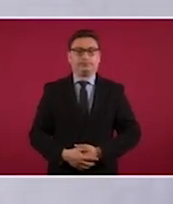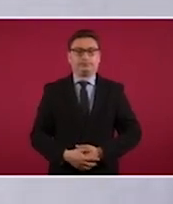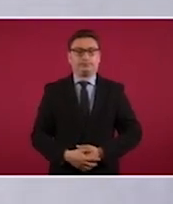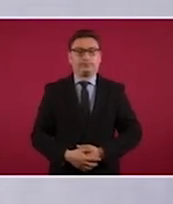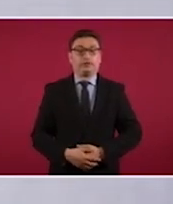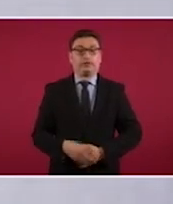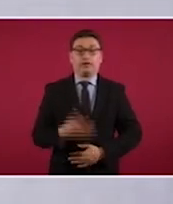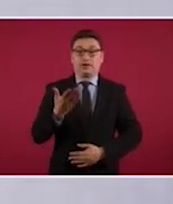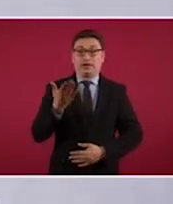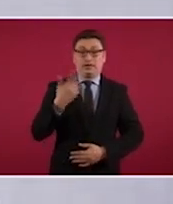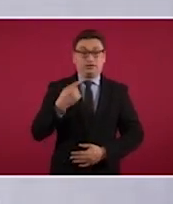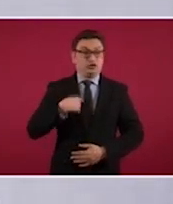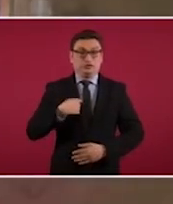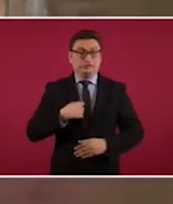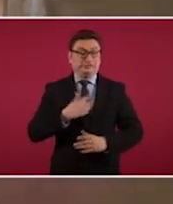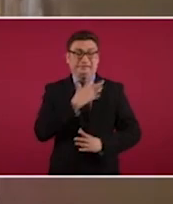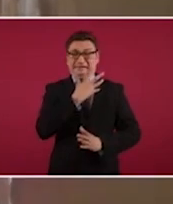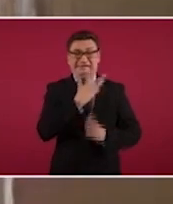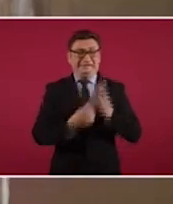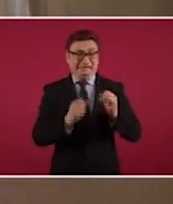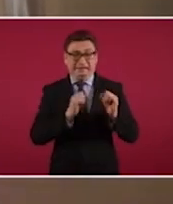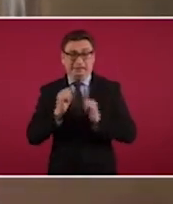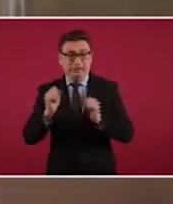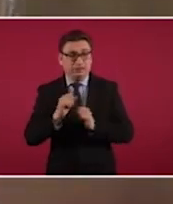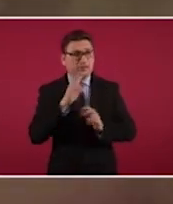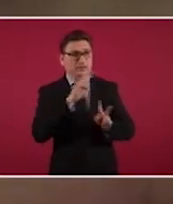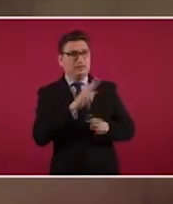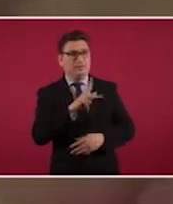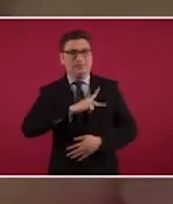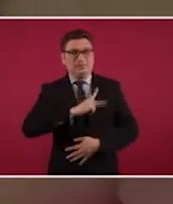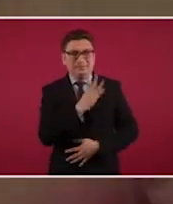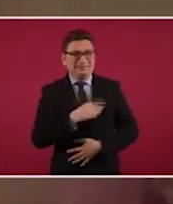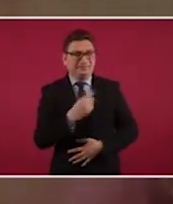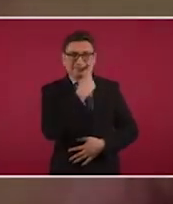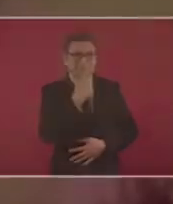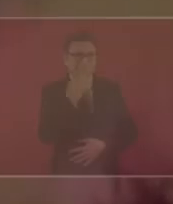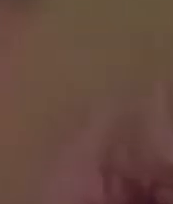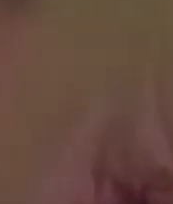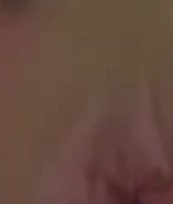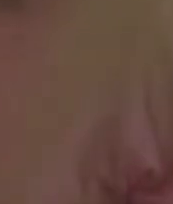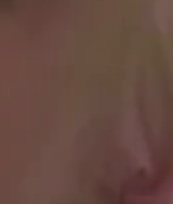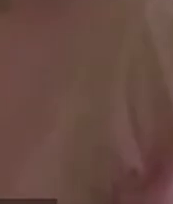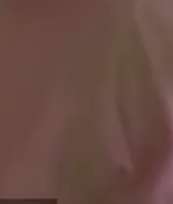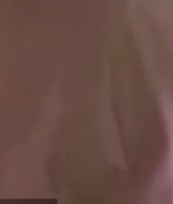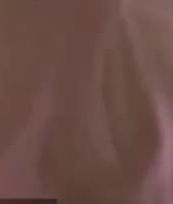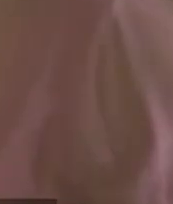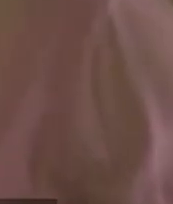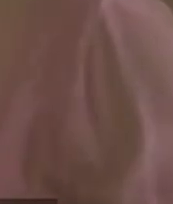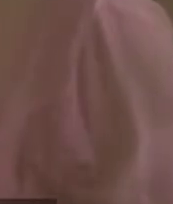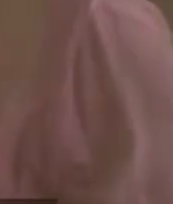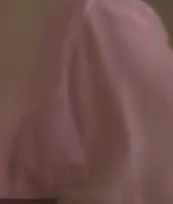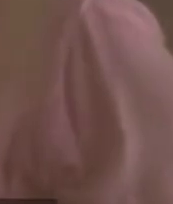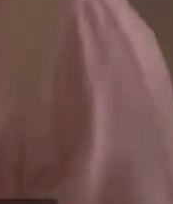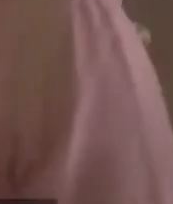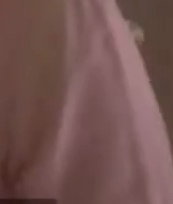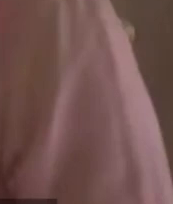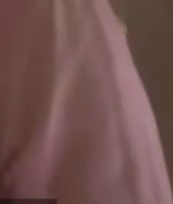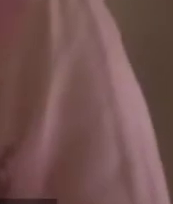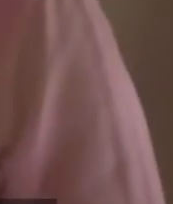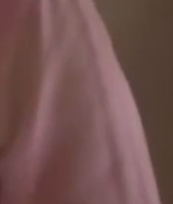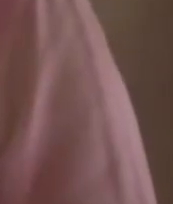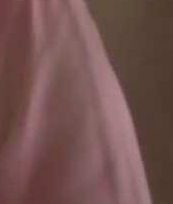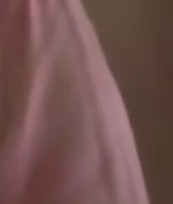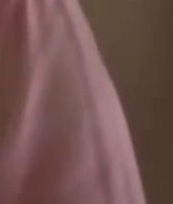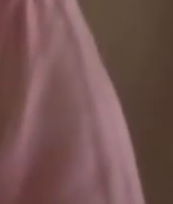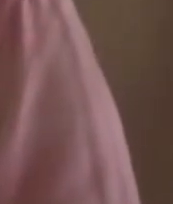El día que decidí salir huyendo fue al ver en la inocente mirada de mis hijos la desesperanza y la incomprensión. Toda mi vida y mi historia se convirtieron en